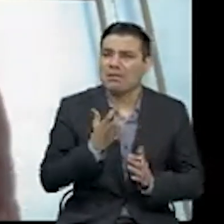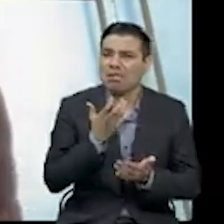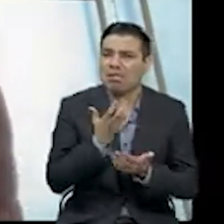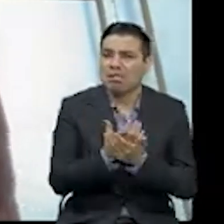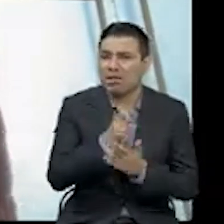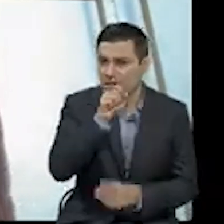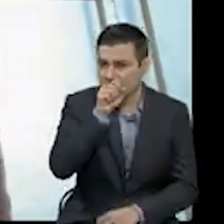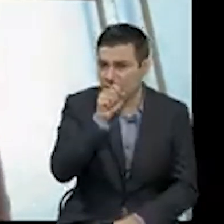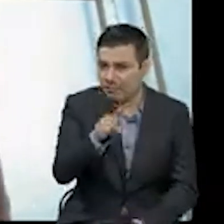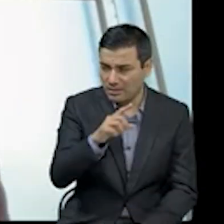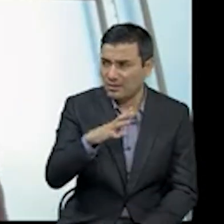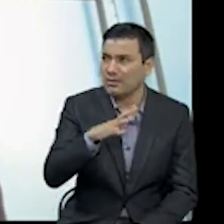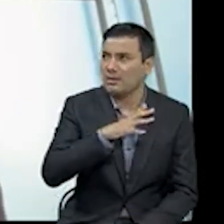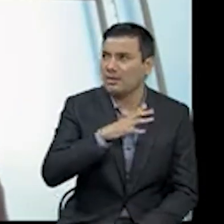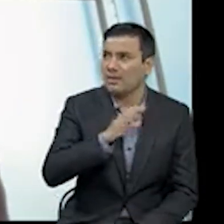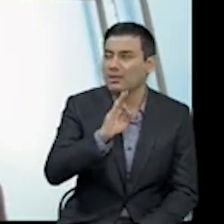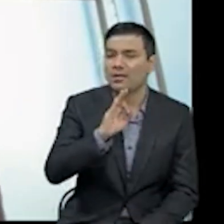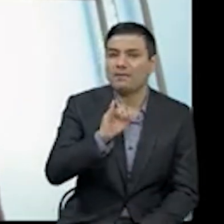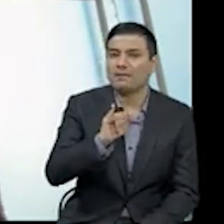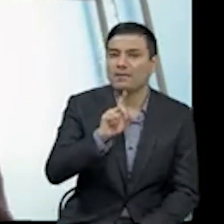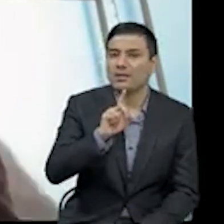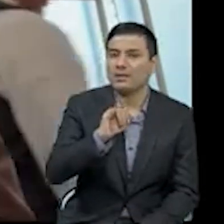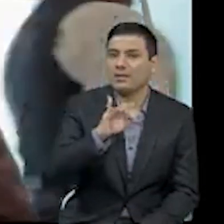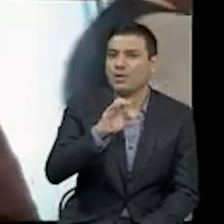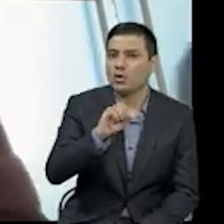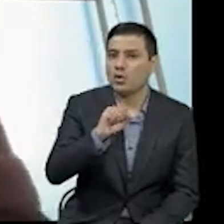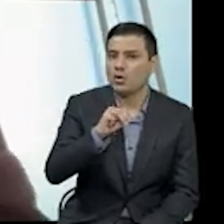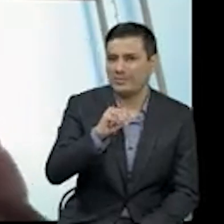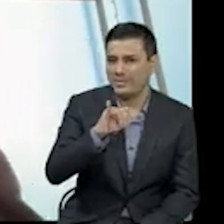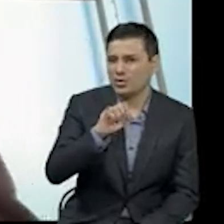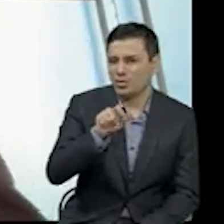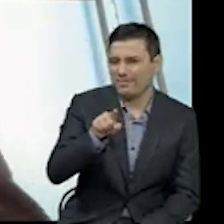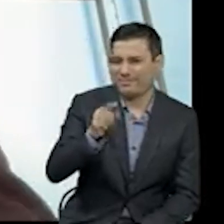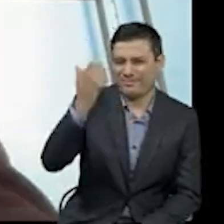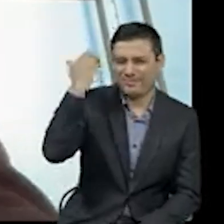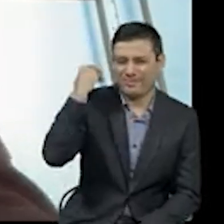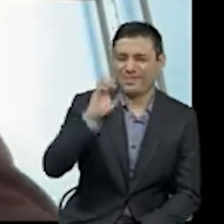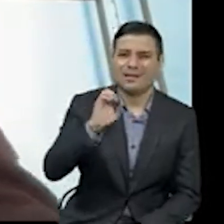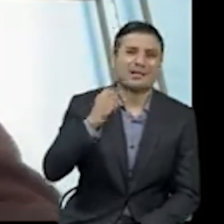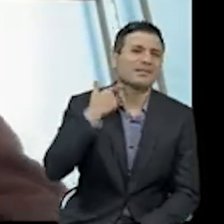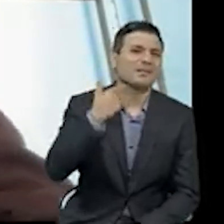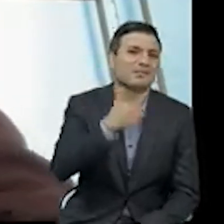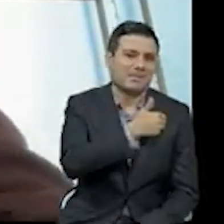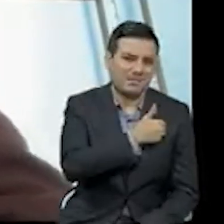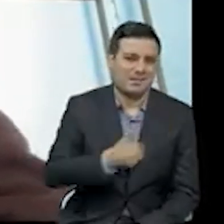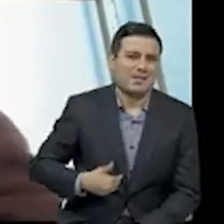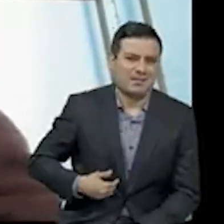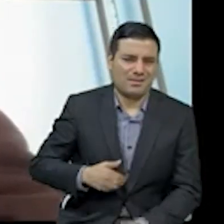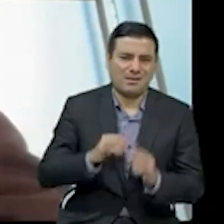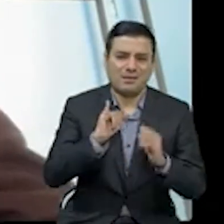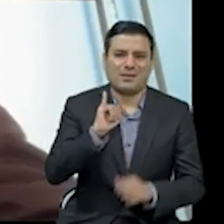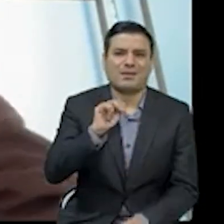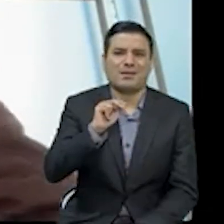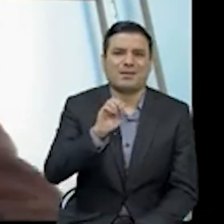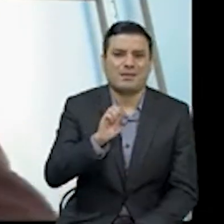fideicomisos que hizo el expresidente del instituto y que se han negado a tocar.